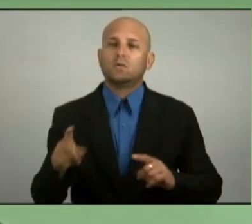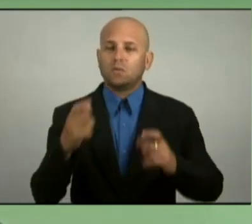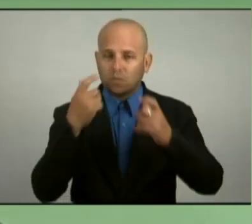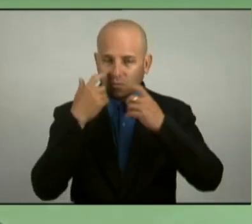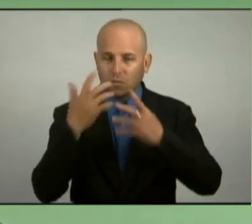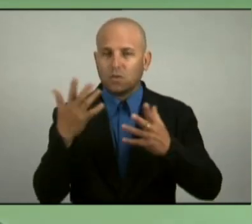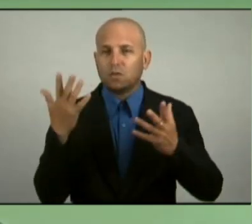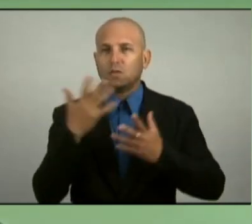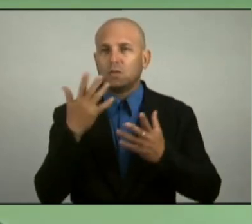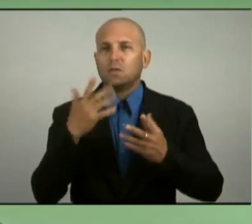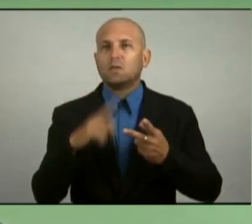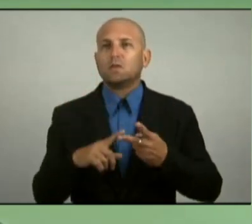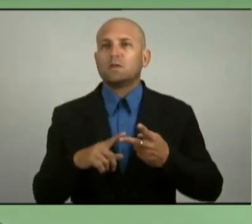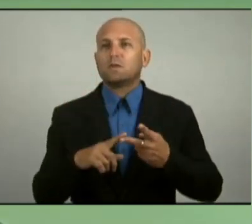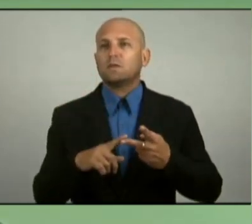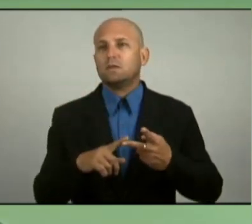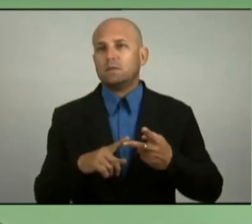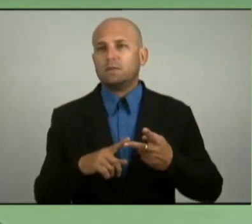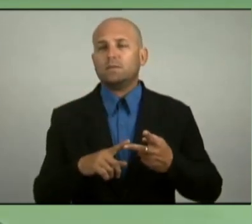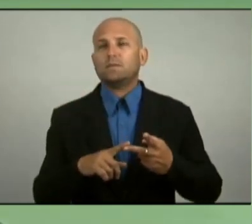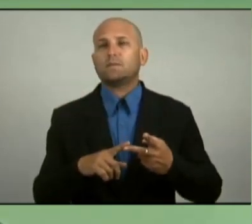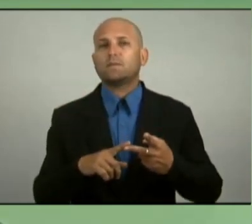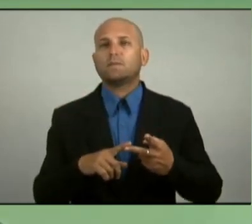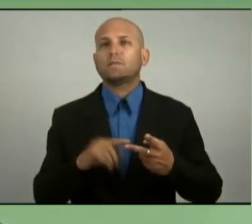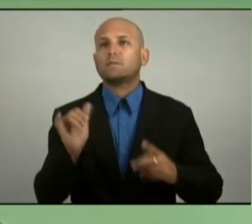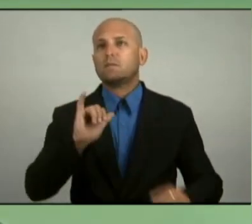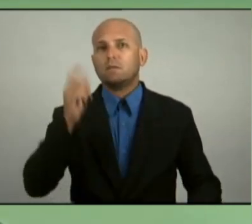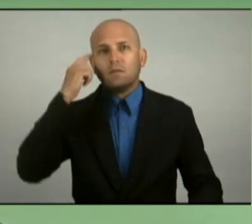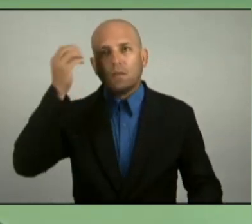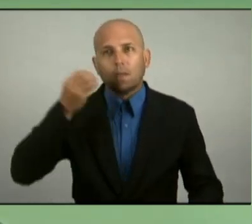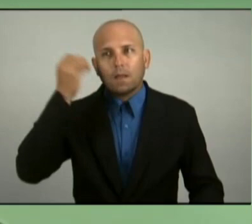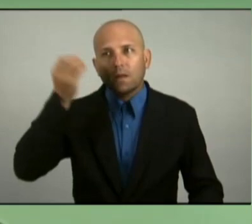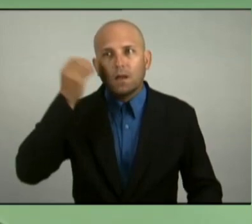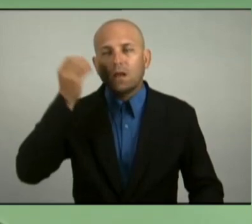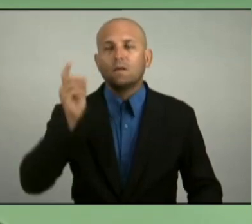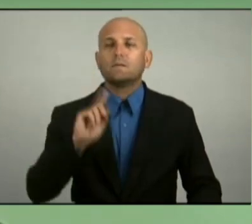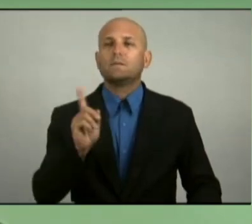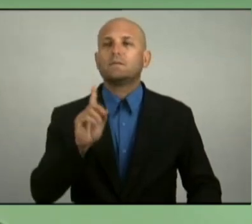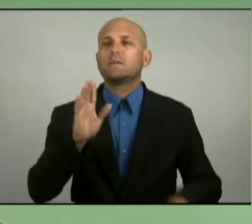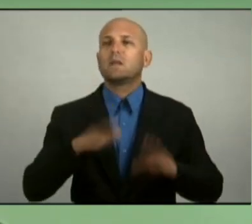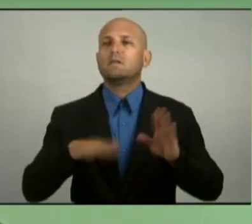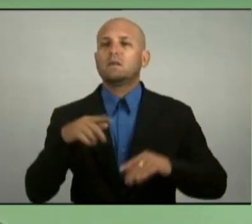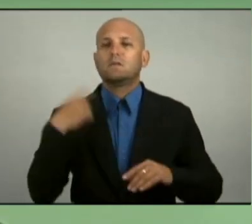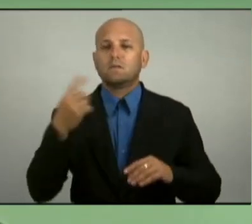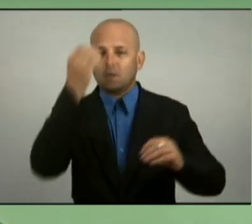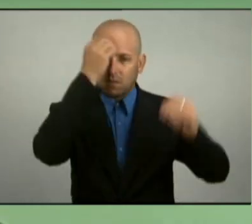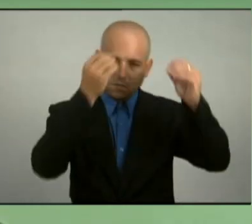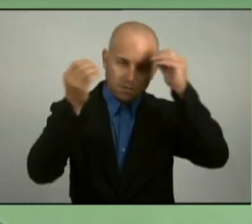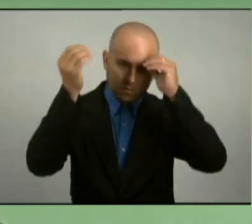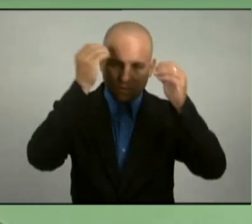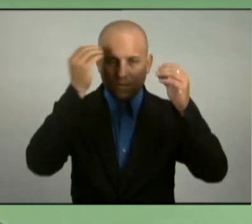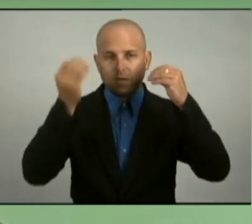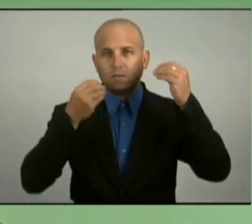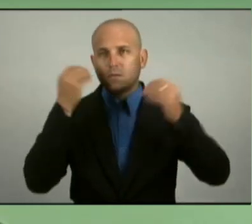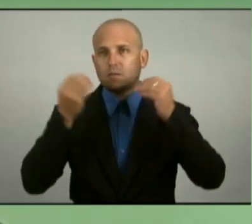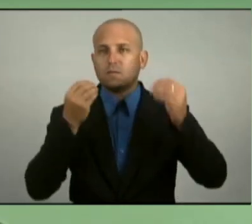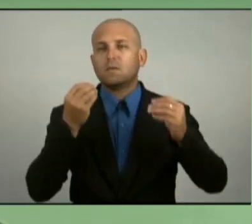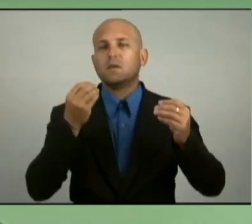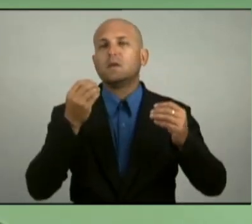el ocuparse no preocuparse tanto eh Hay una serie de preocupaciones a veces que tenemos que si nos